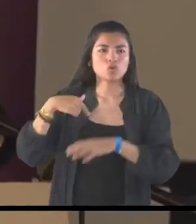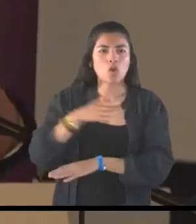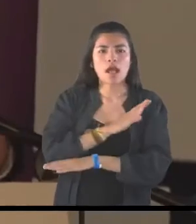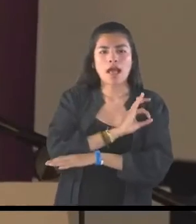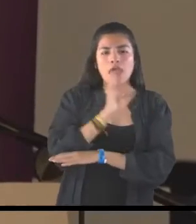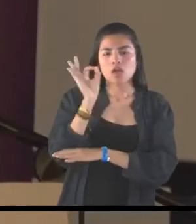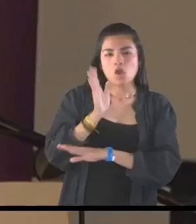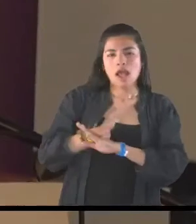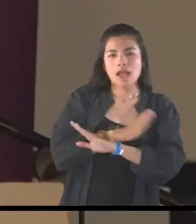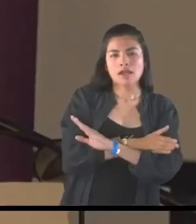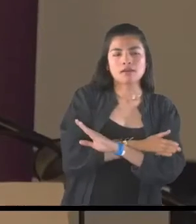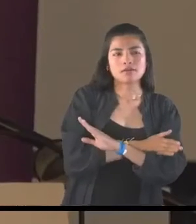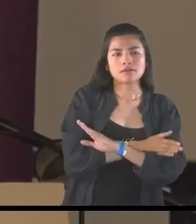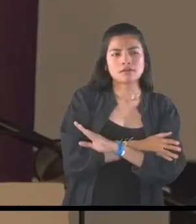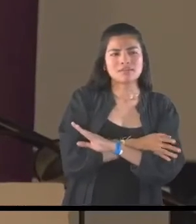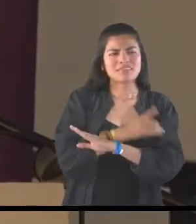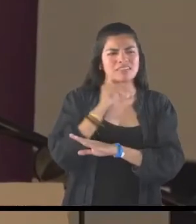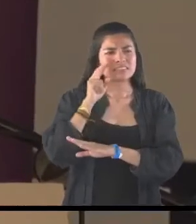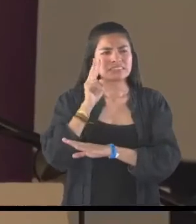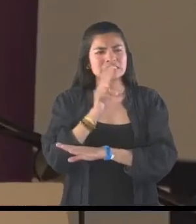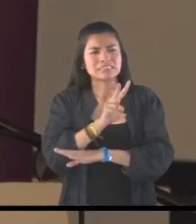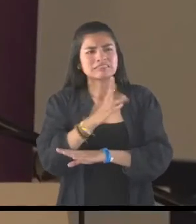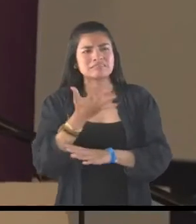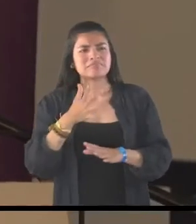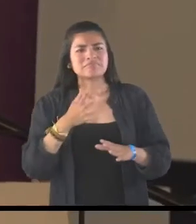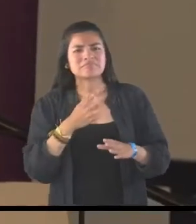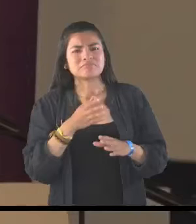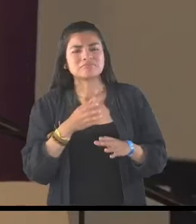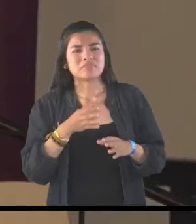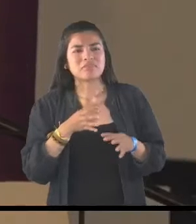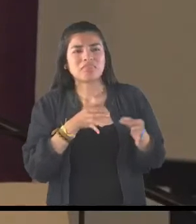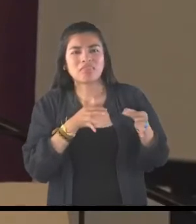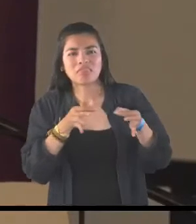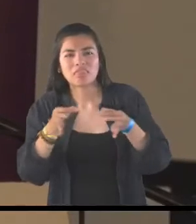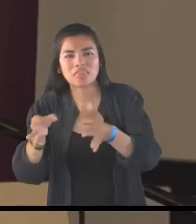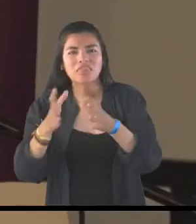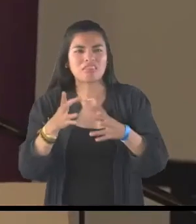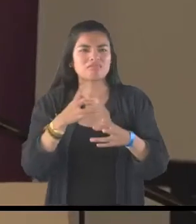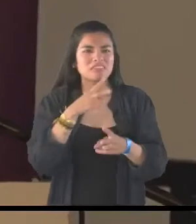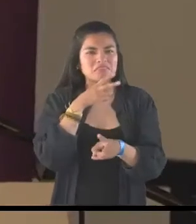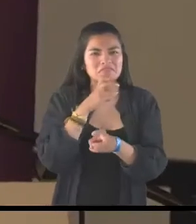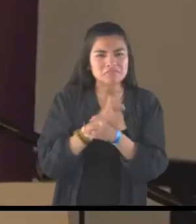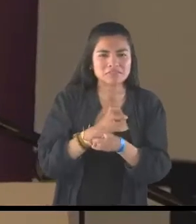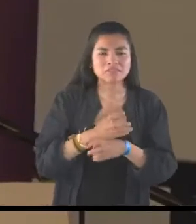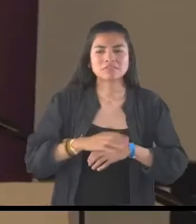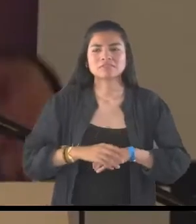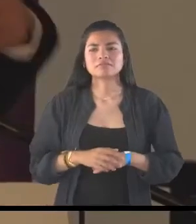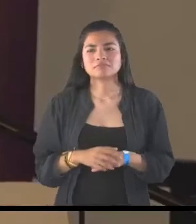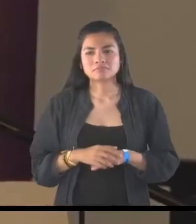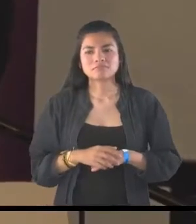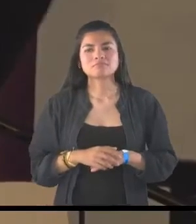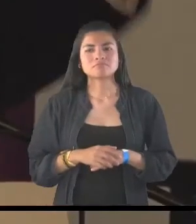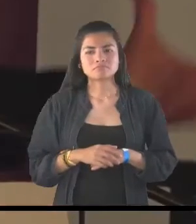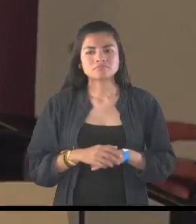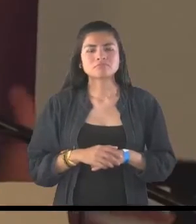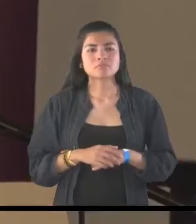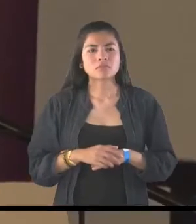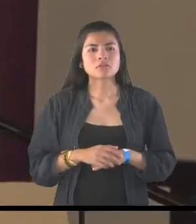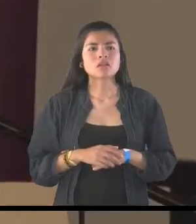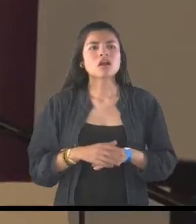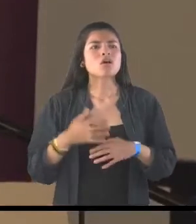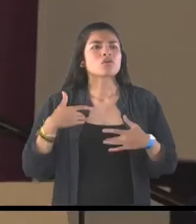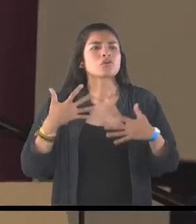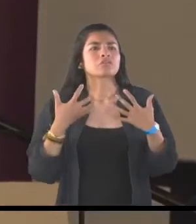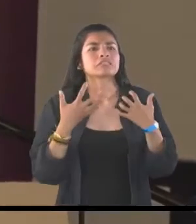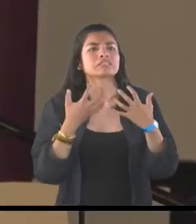me encuentro con ese estado paquidérmico, lento, difícil, en el que uno el primer día quisiera hacer muchas